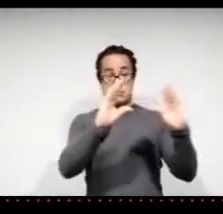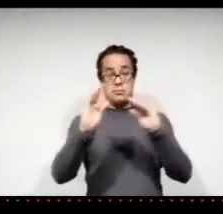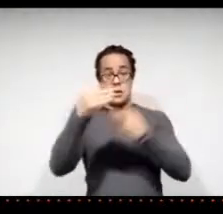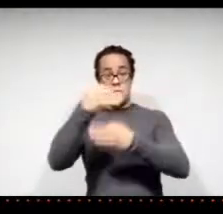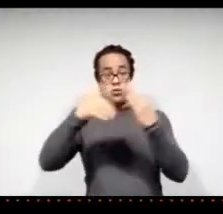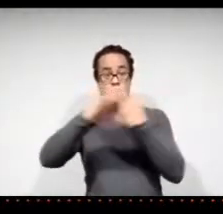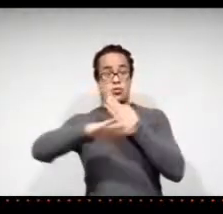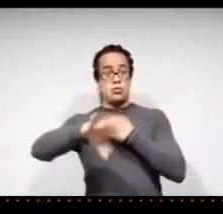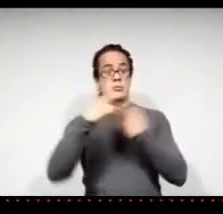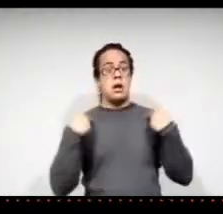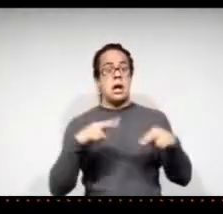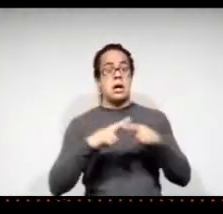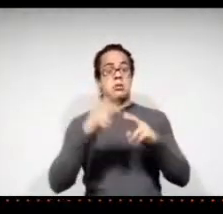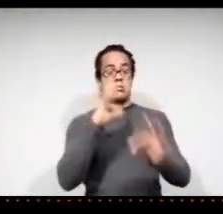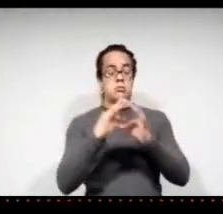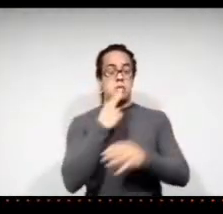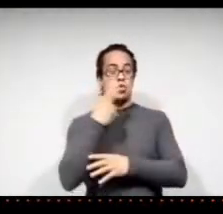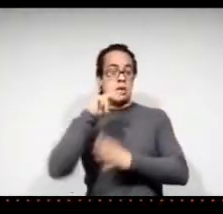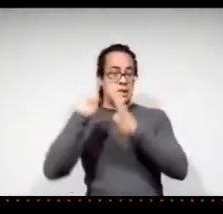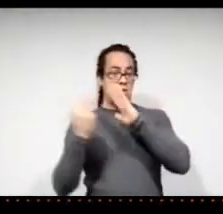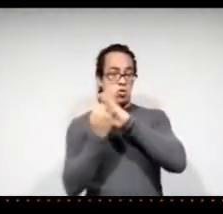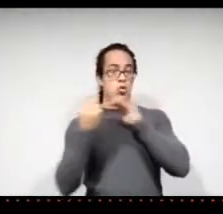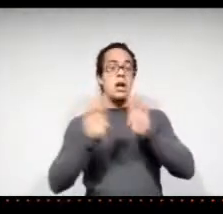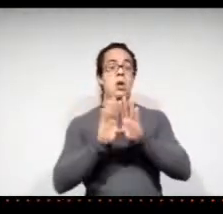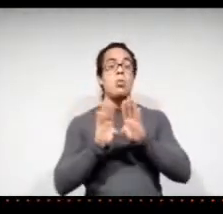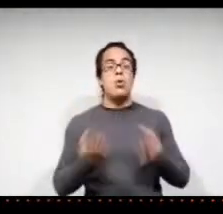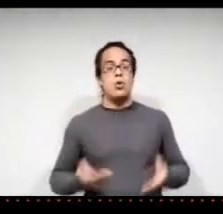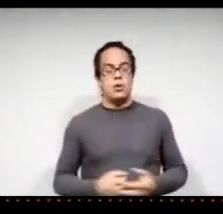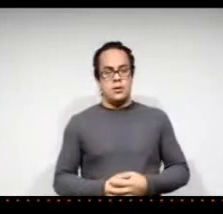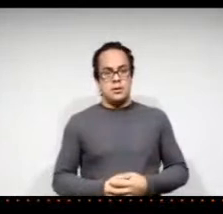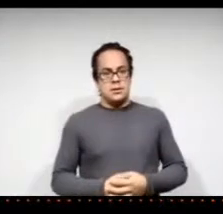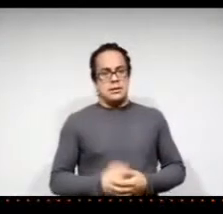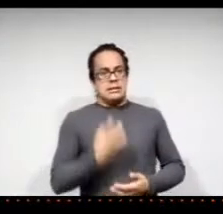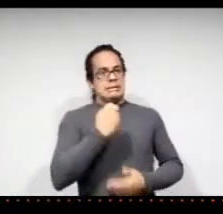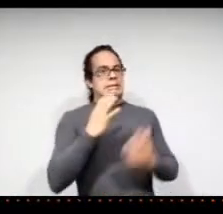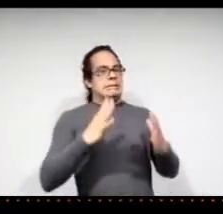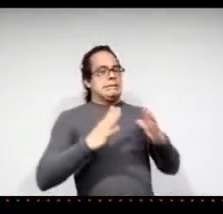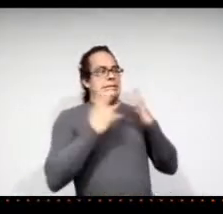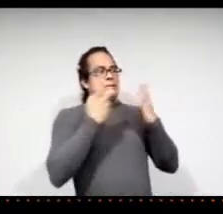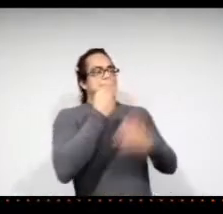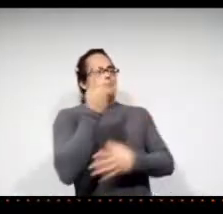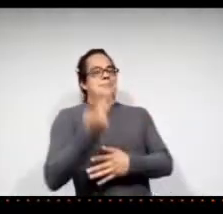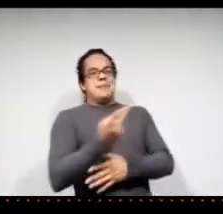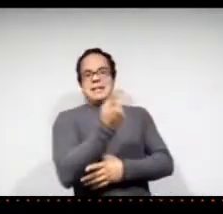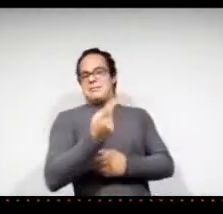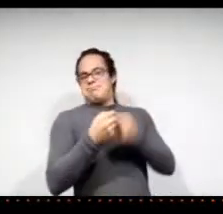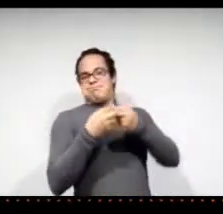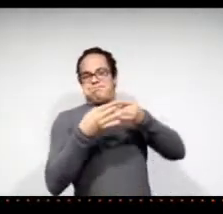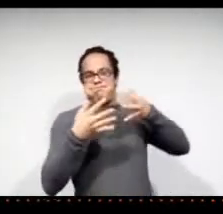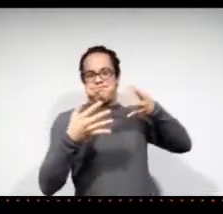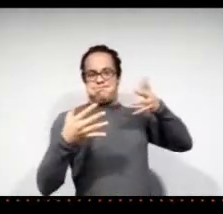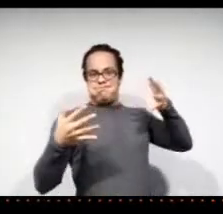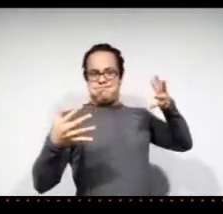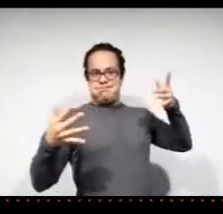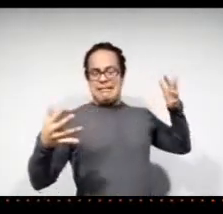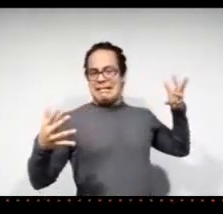las tecnologías. Esa es la pregunta. Uy, doctor, nos hace una pregunta que sería tema de todo un